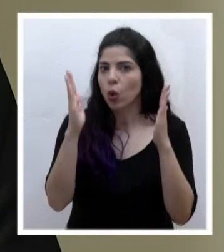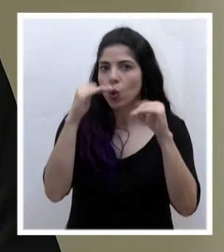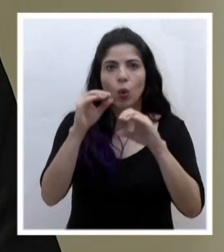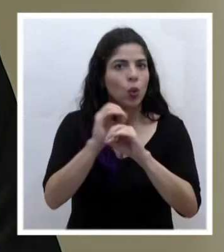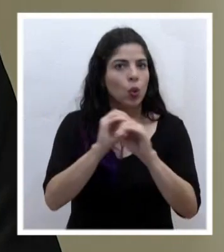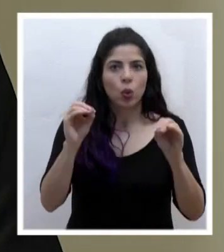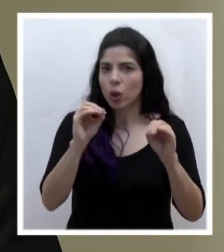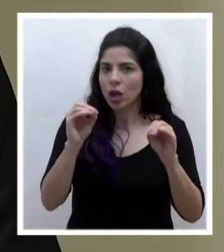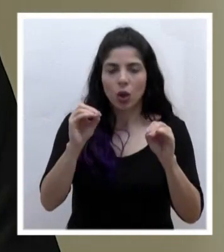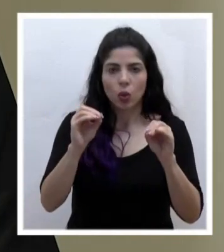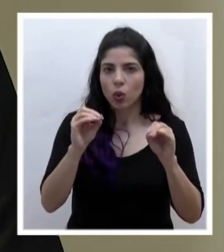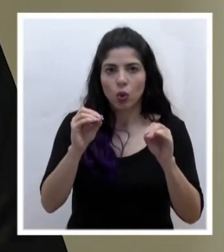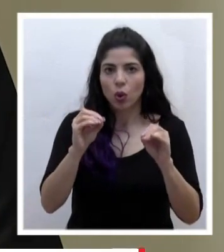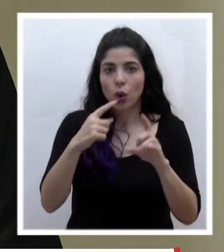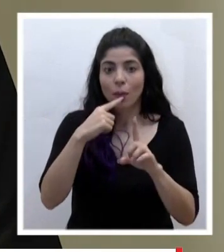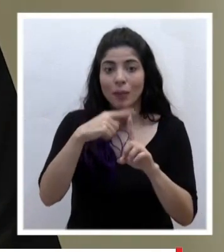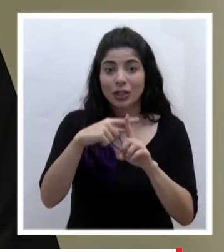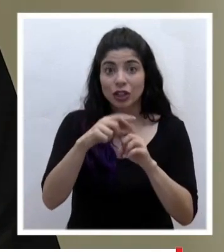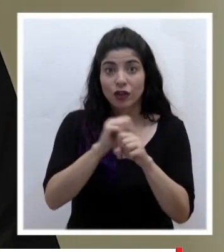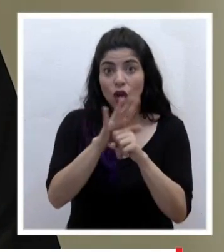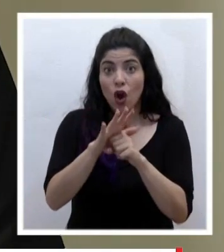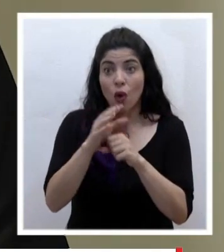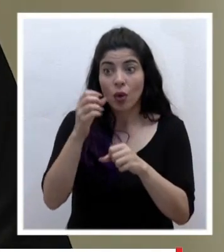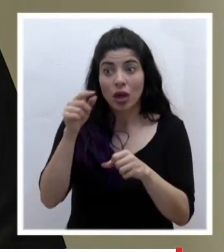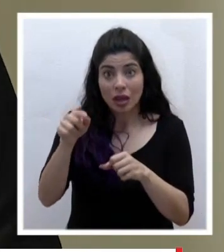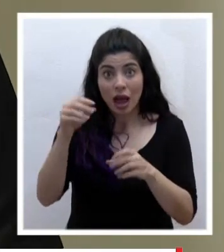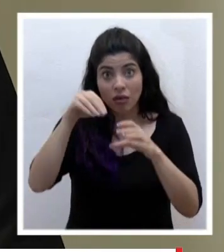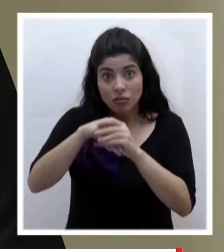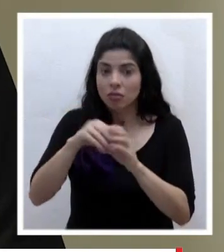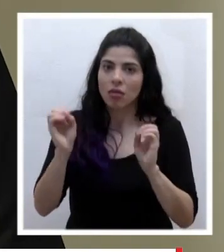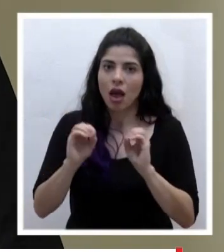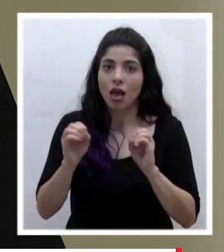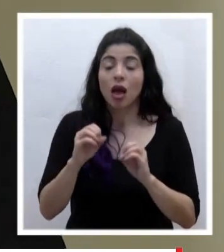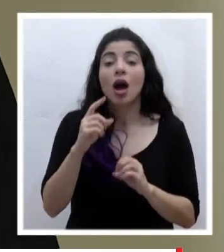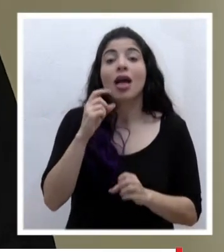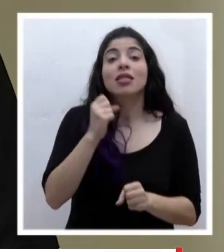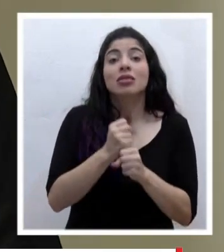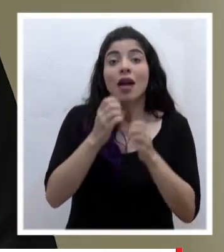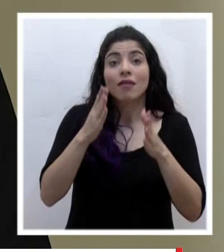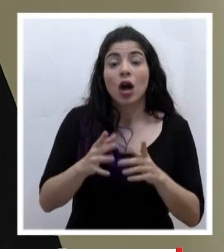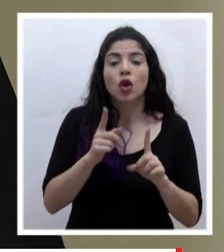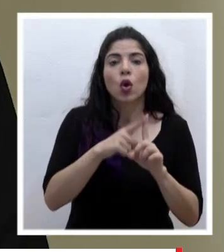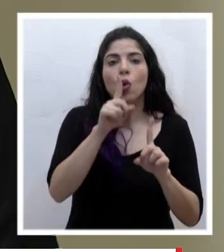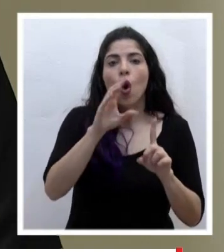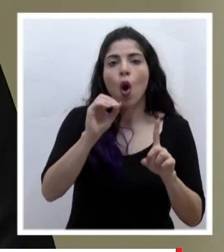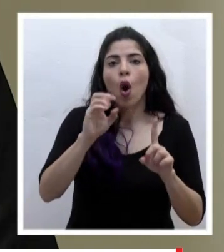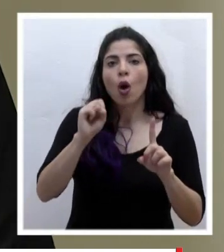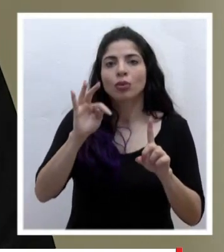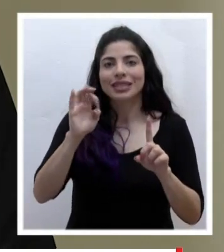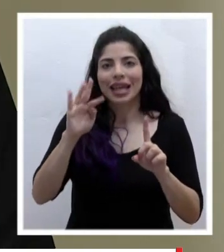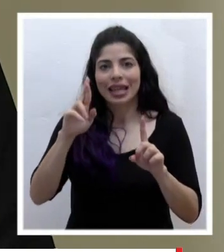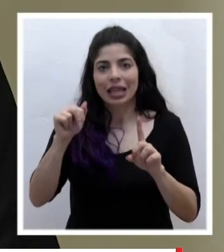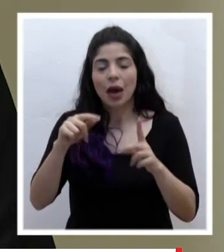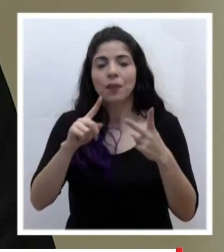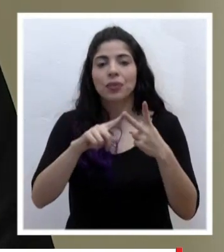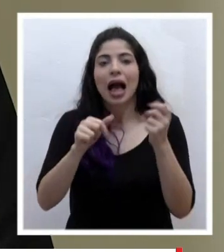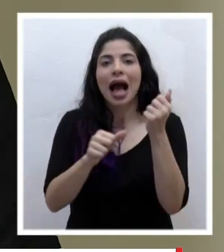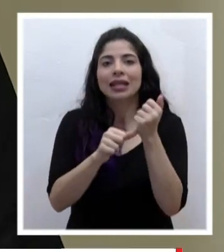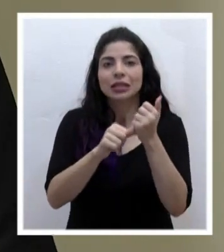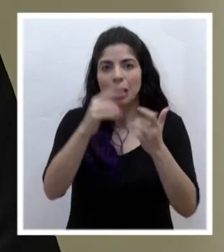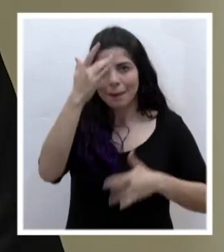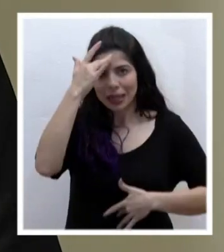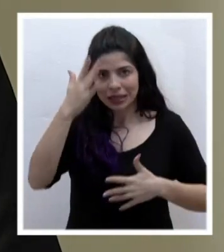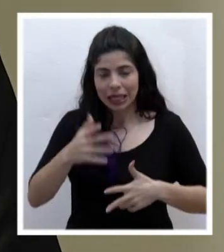paciente COVID positivo internado. Funcionarios solamente han dado positivos, una obstetra, un muchacho auxiliar de